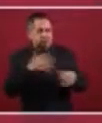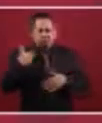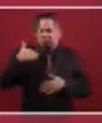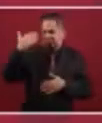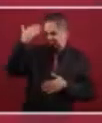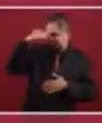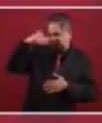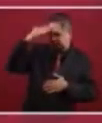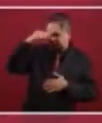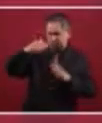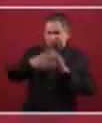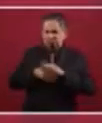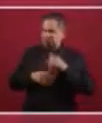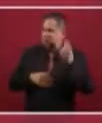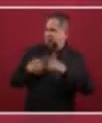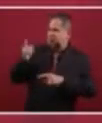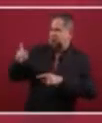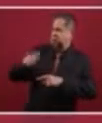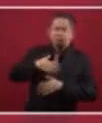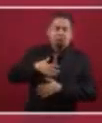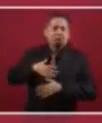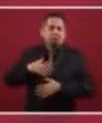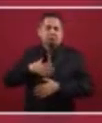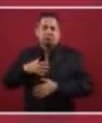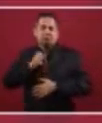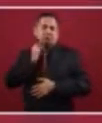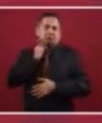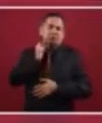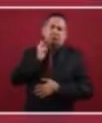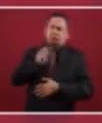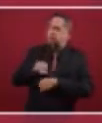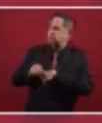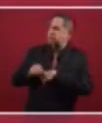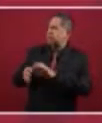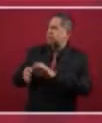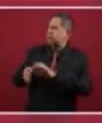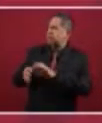diputados como senadores tiene más gran influencia